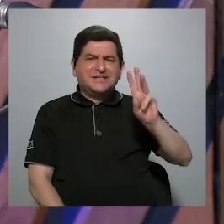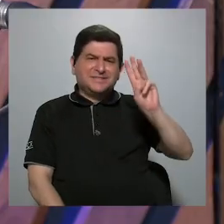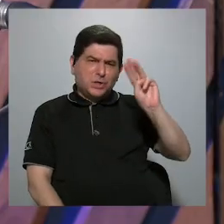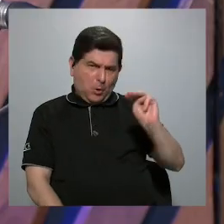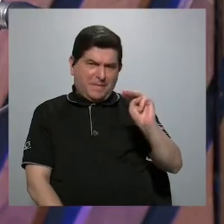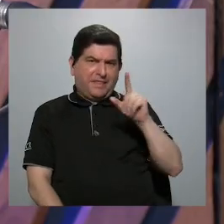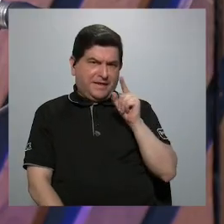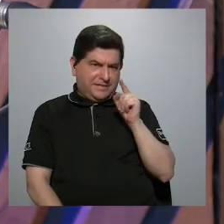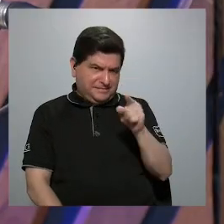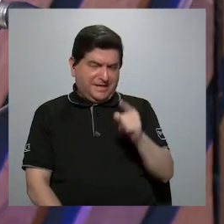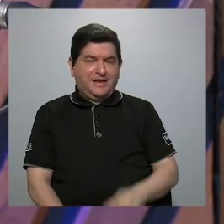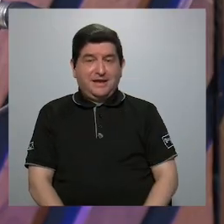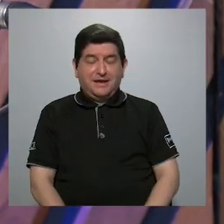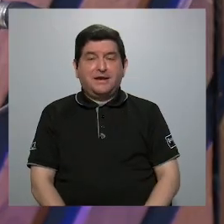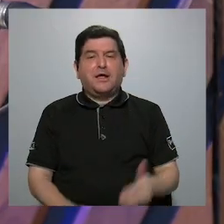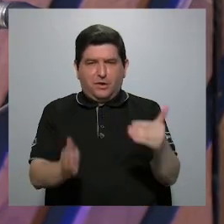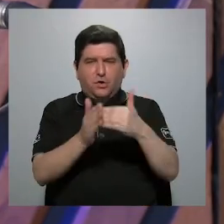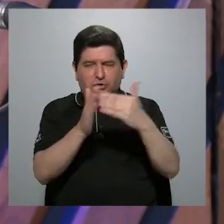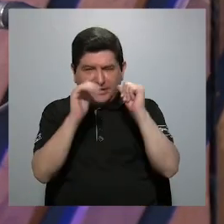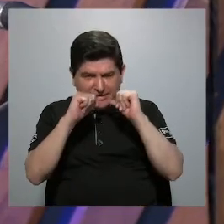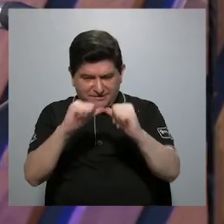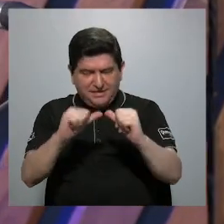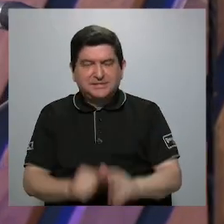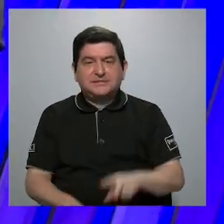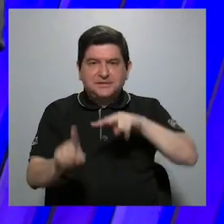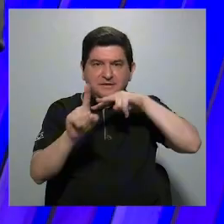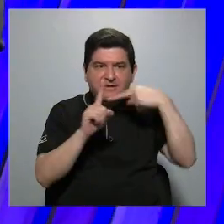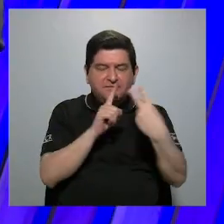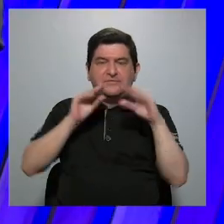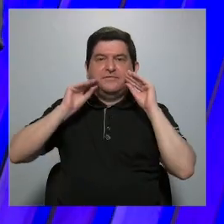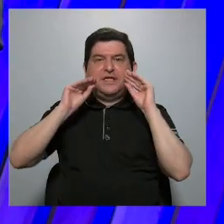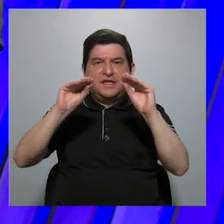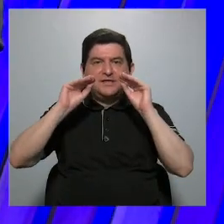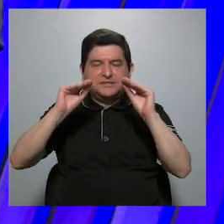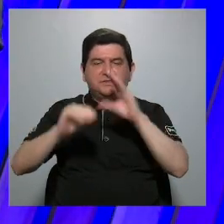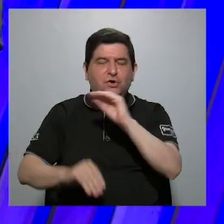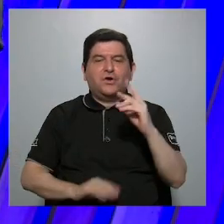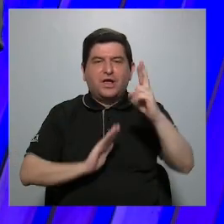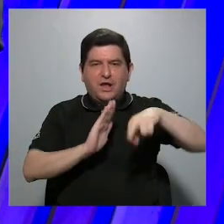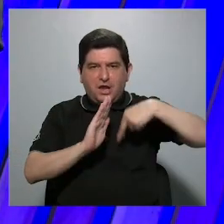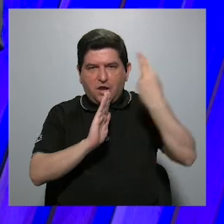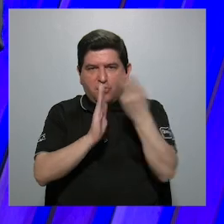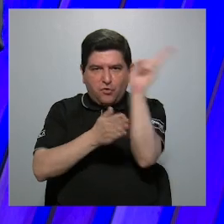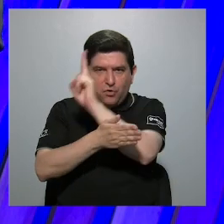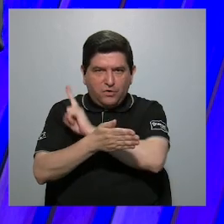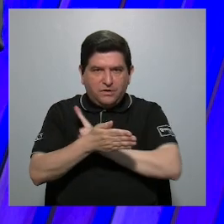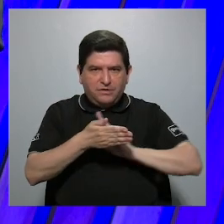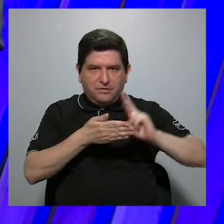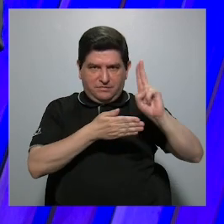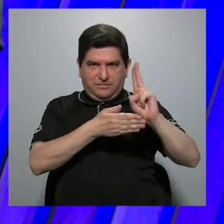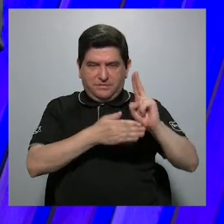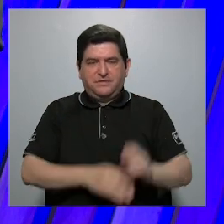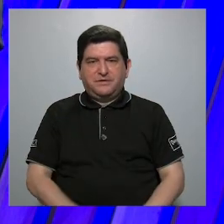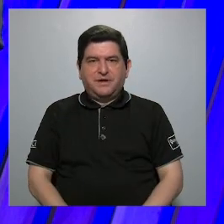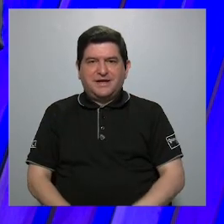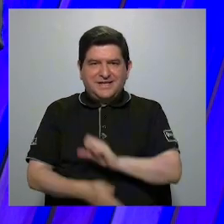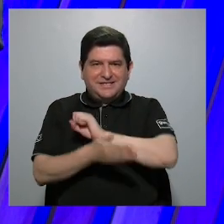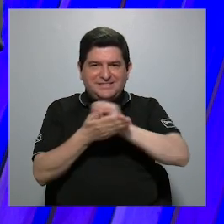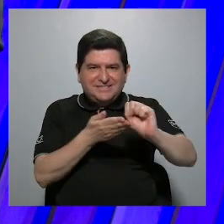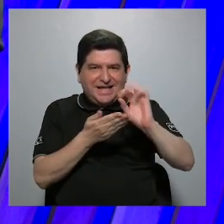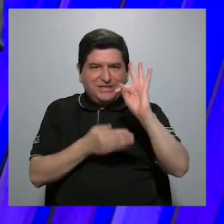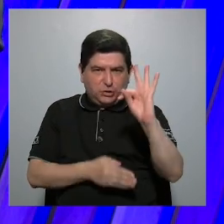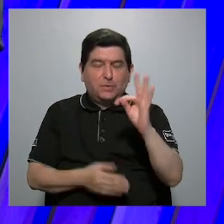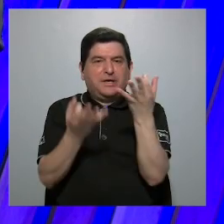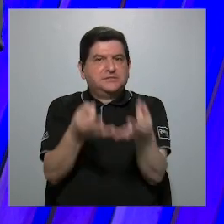Castro Madrid, entonces, y ahí quería yo recuperar un poco, tiene una visión de la educación y del papel de la Universidad de